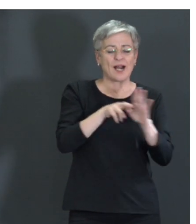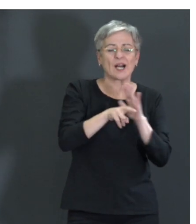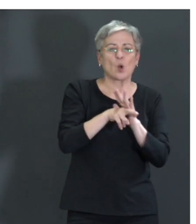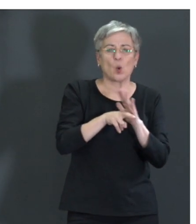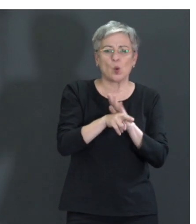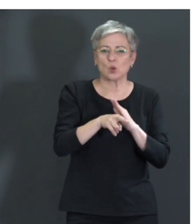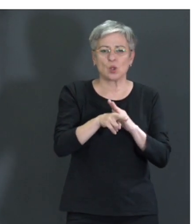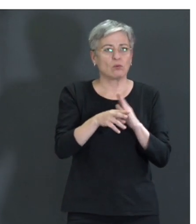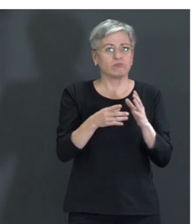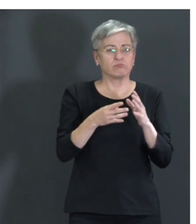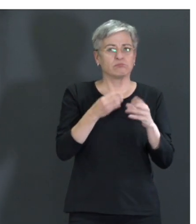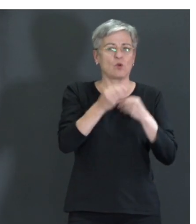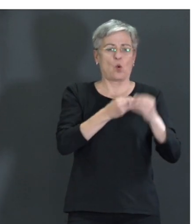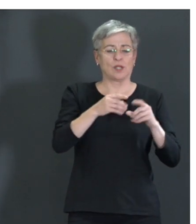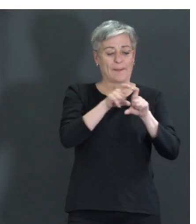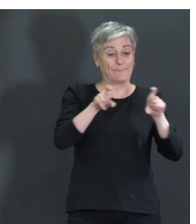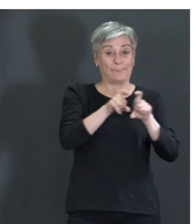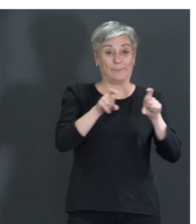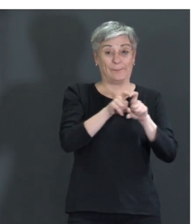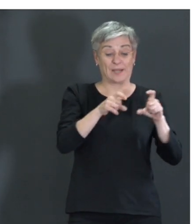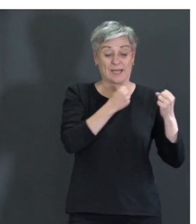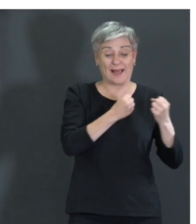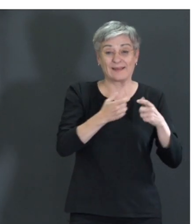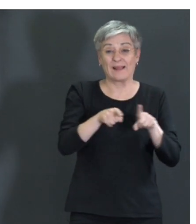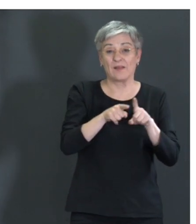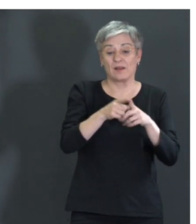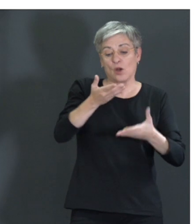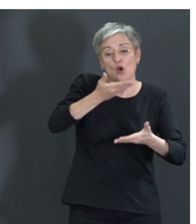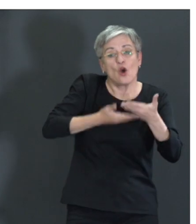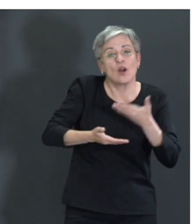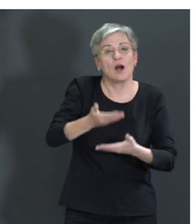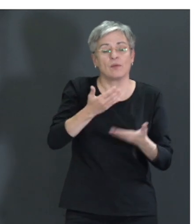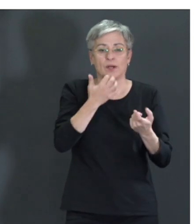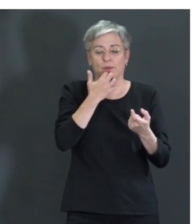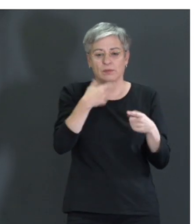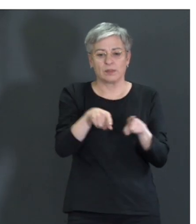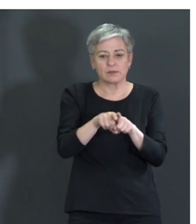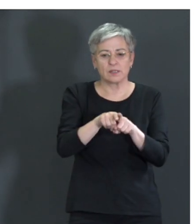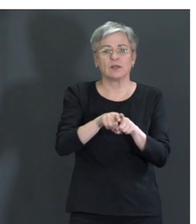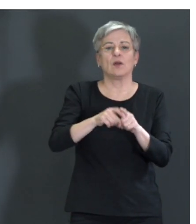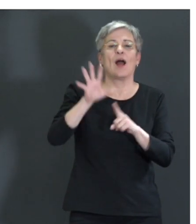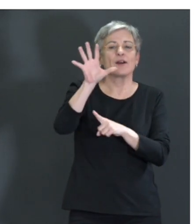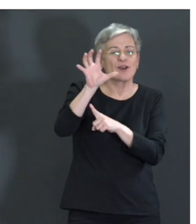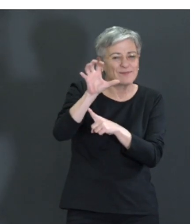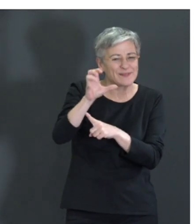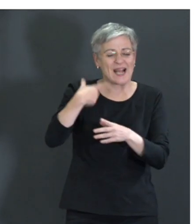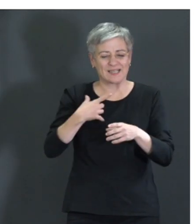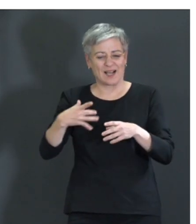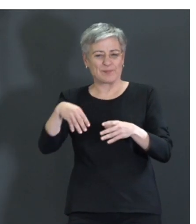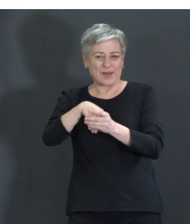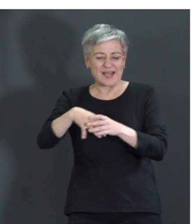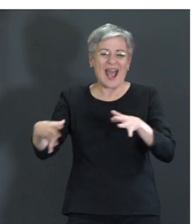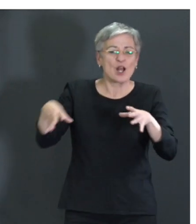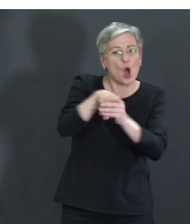utilizando suficientemente, todas aquellas entidades que colaboran en programas pues tipo el Incorpora de la Caixa, ¿no? Que son entidades